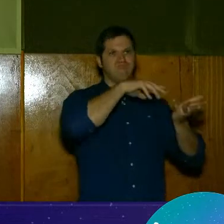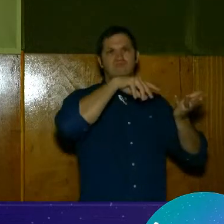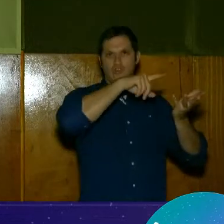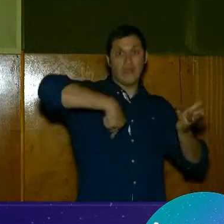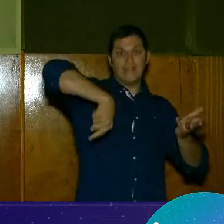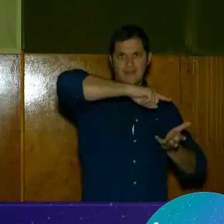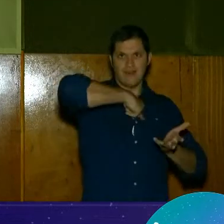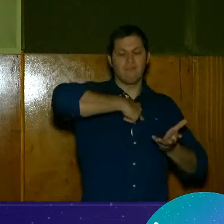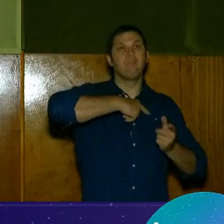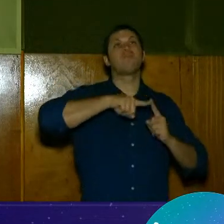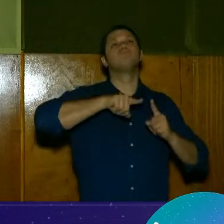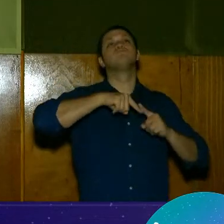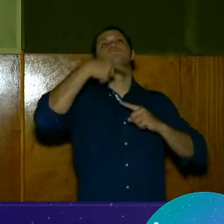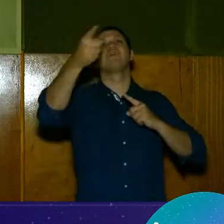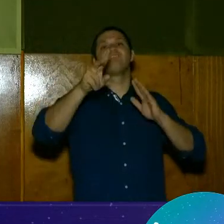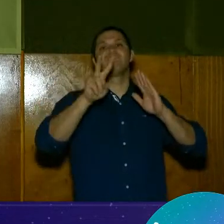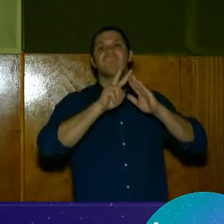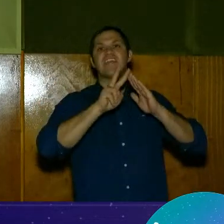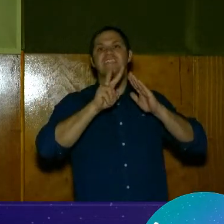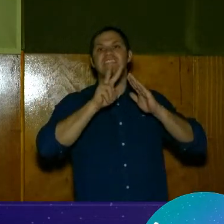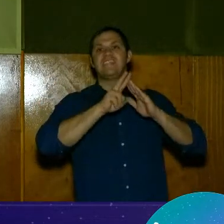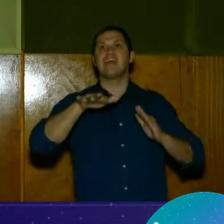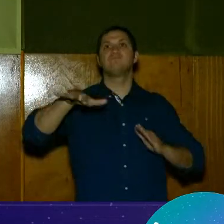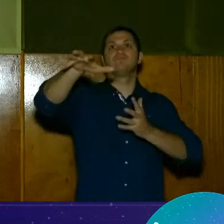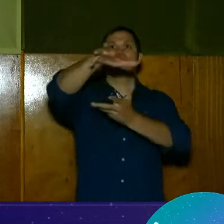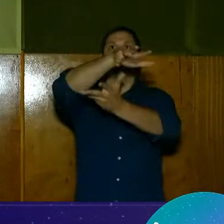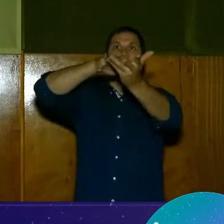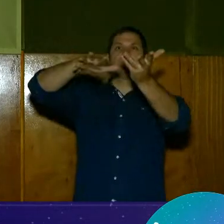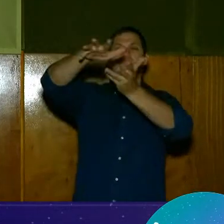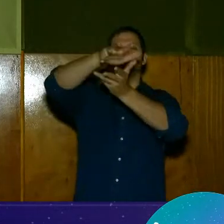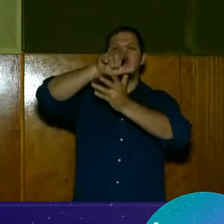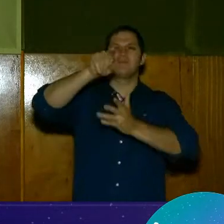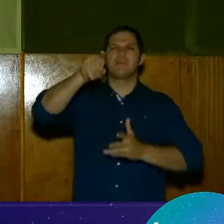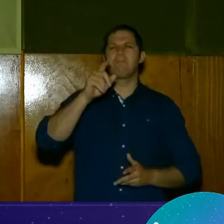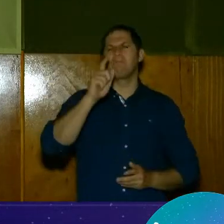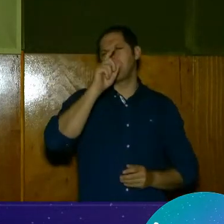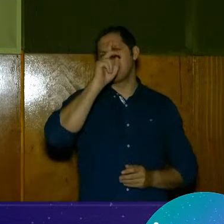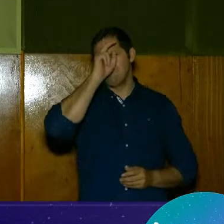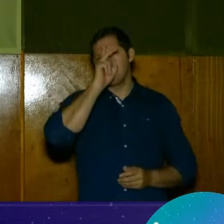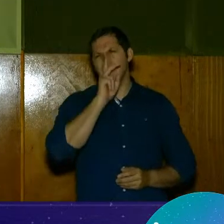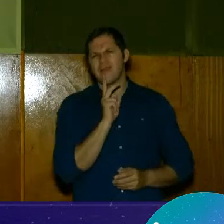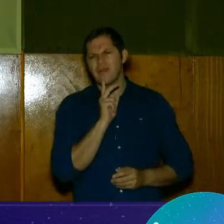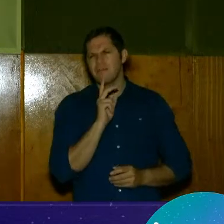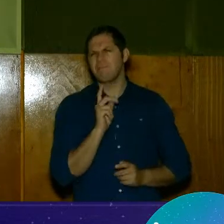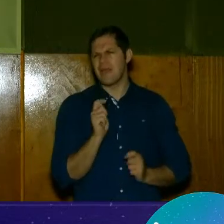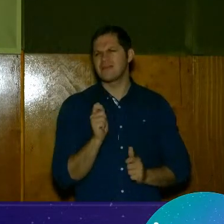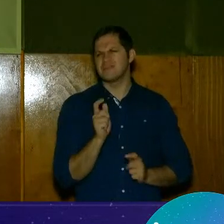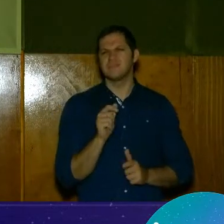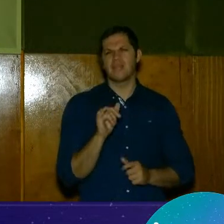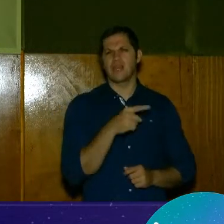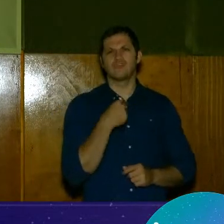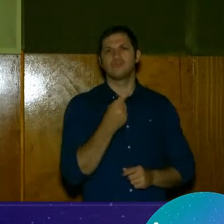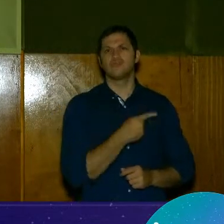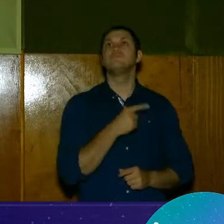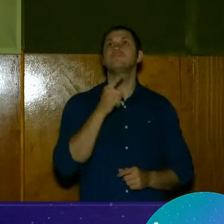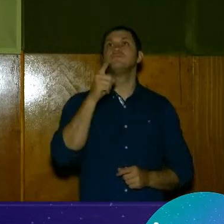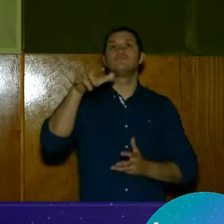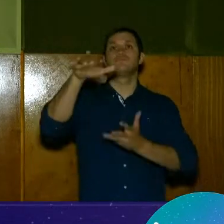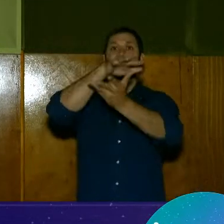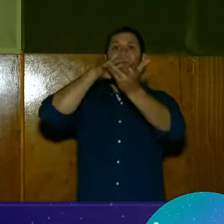estudiaba galaxias la galaxia donde nosotros vivimos se llama vía láctea en nuestra galaxia vecina más